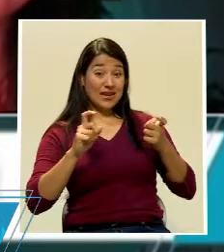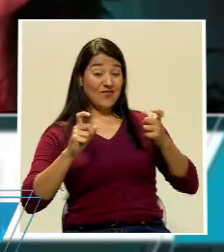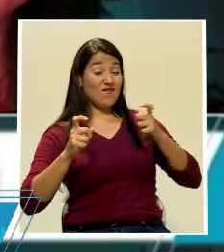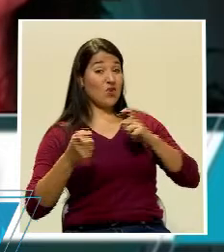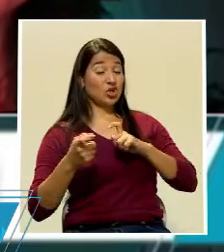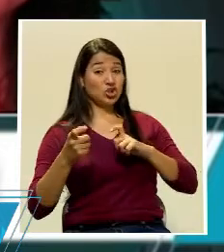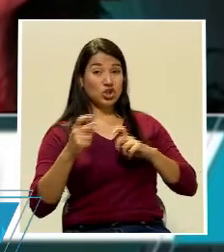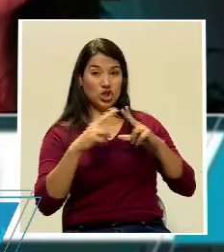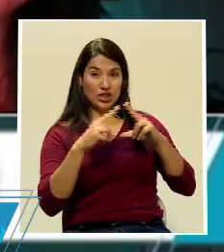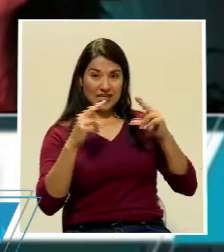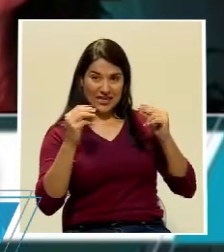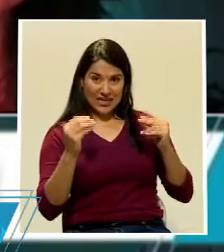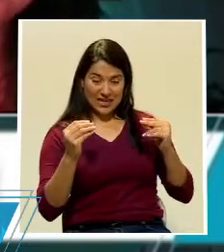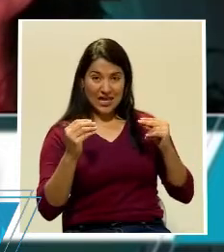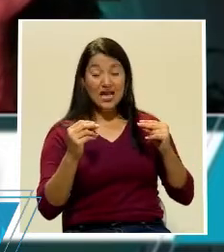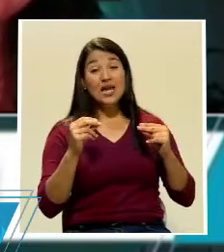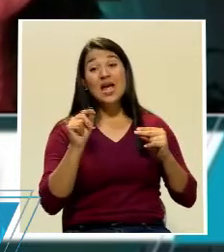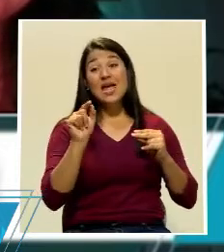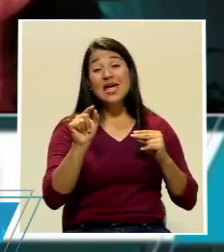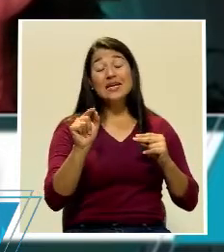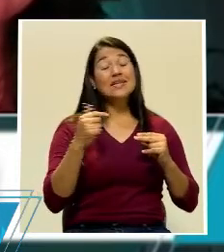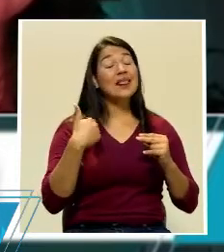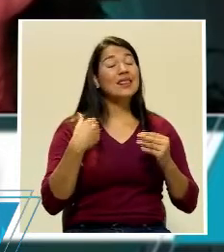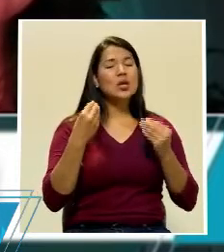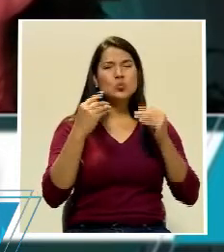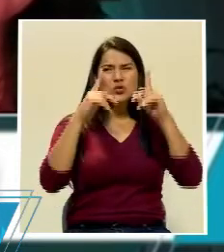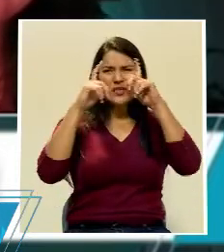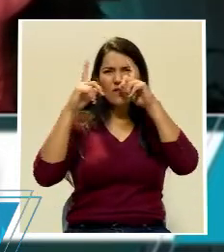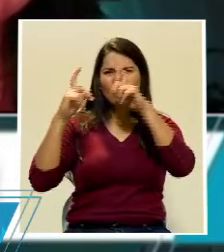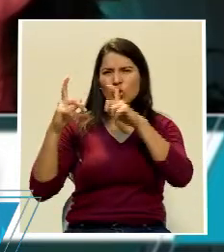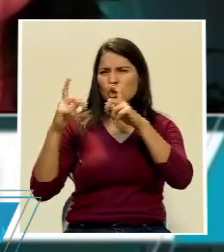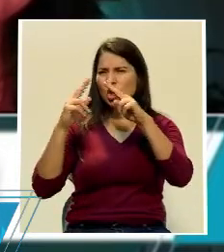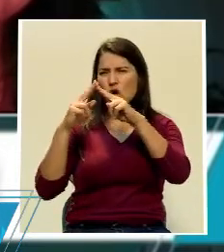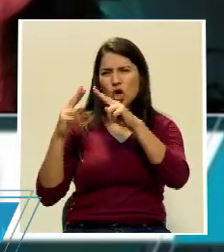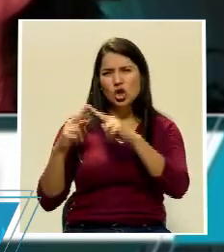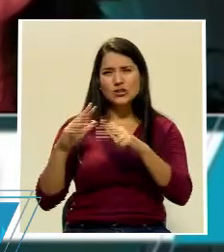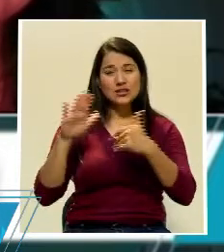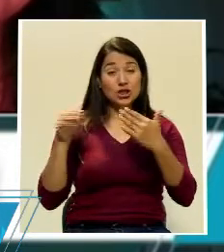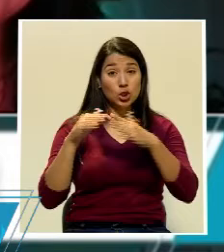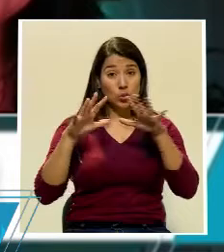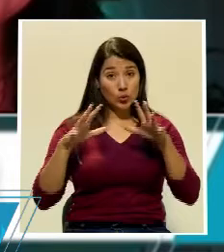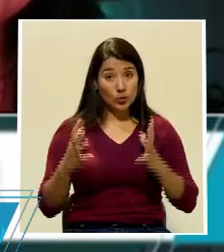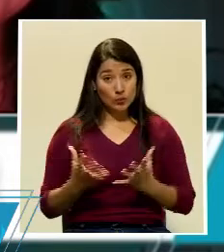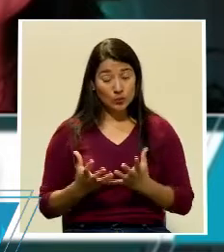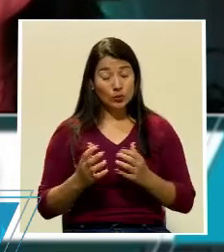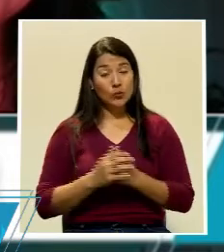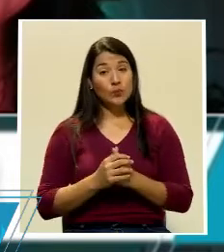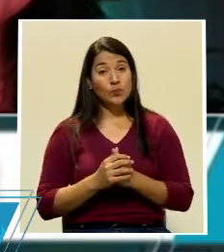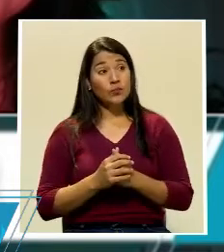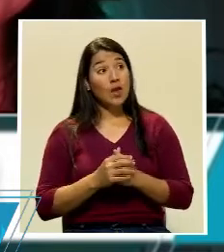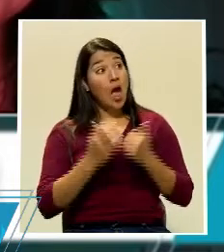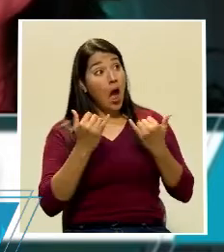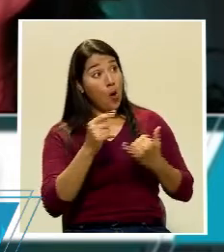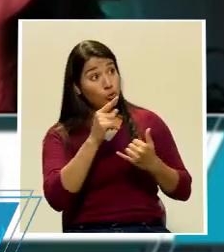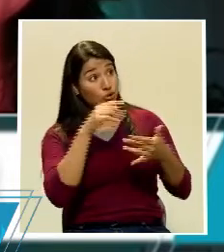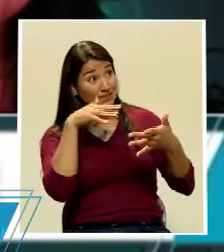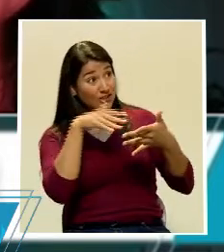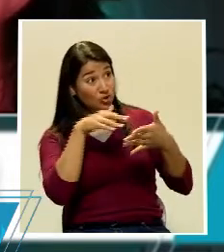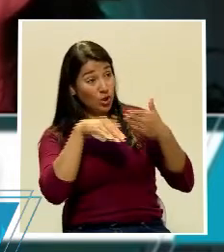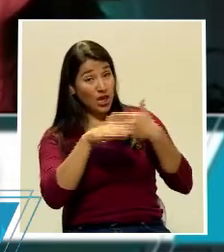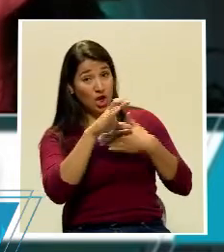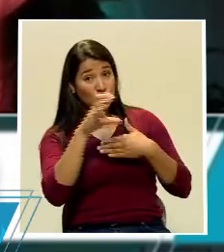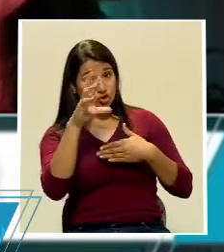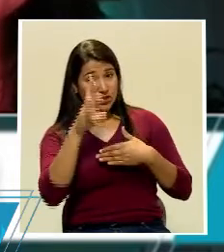tiene fotos icónicas que le han dado vuelta al mundo. Ahora, vos te formaste en Costa Rica. ¿Cómo